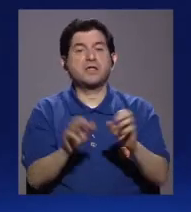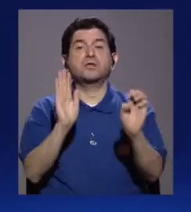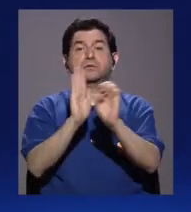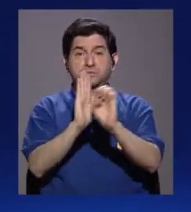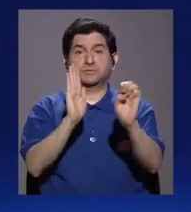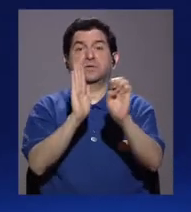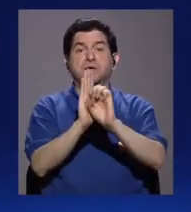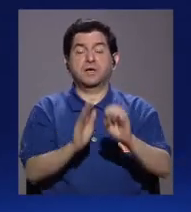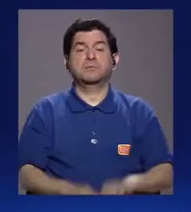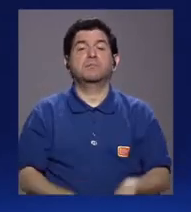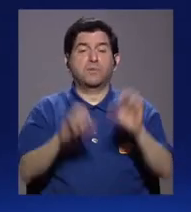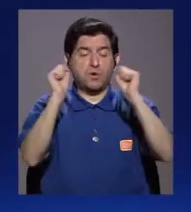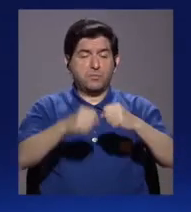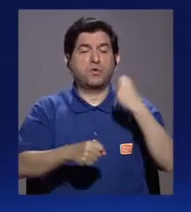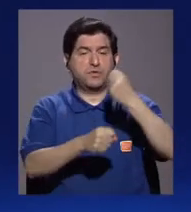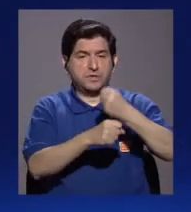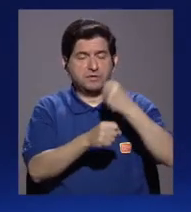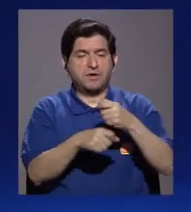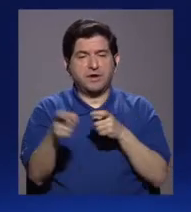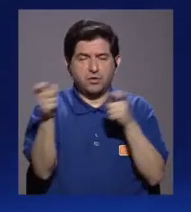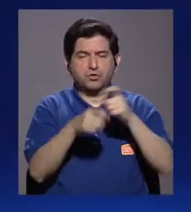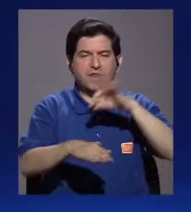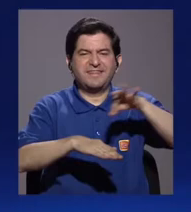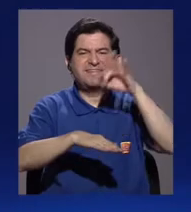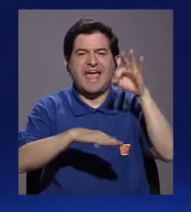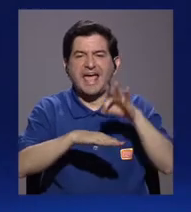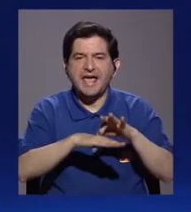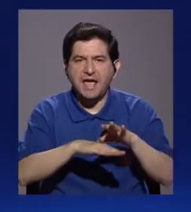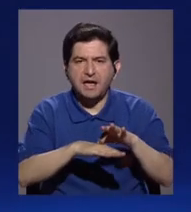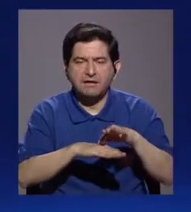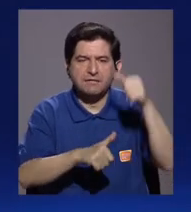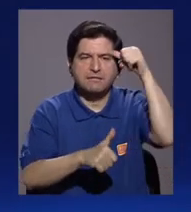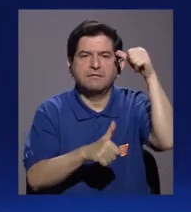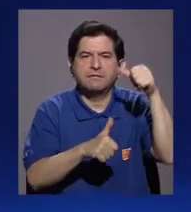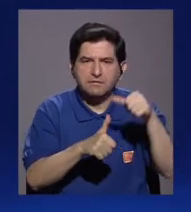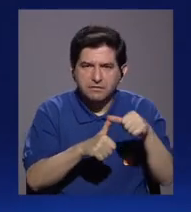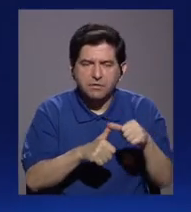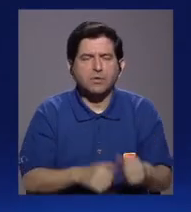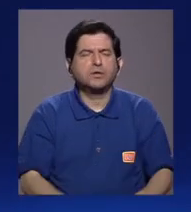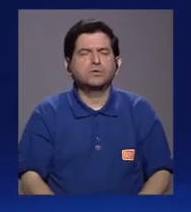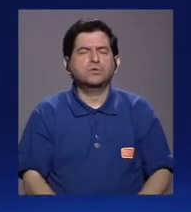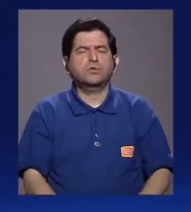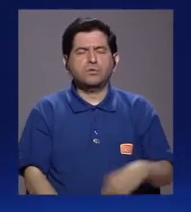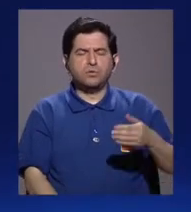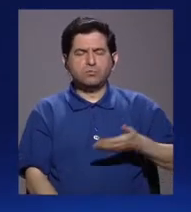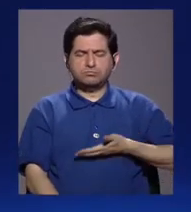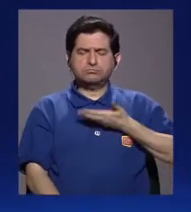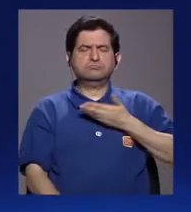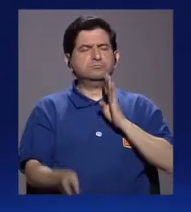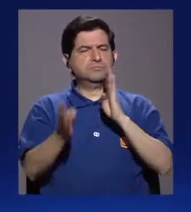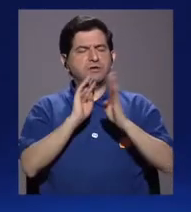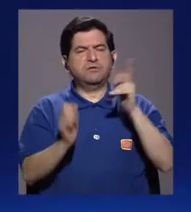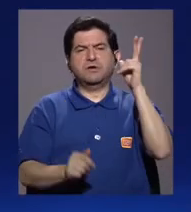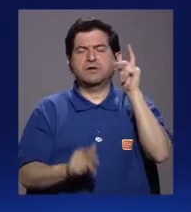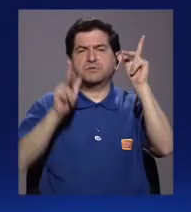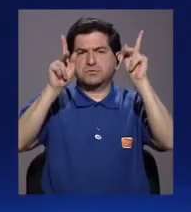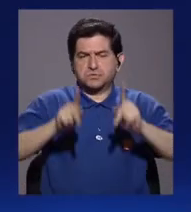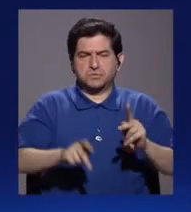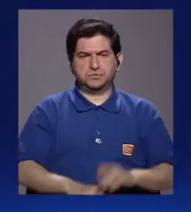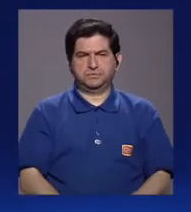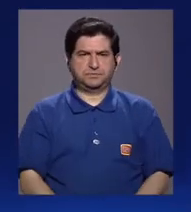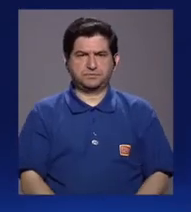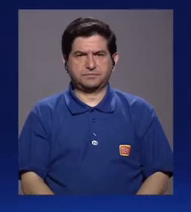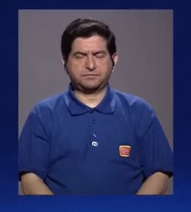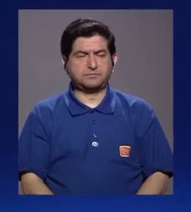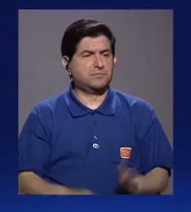varias décadas y regreso y regreso fundamentalmente por la globalización porque la gente viaja más